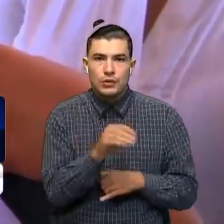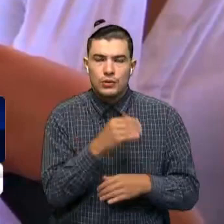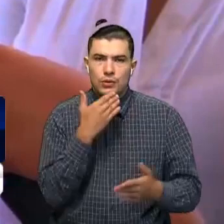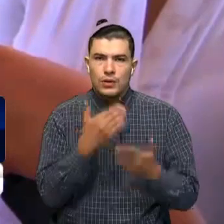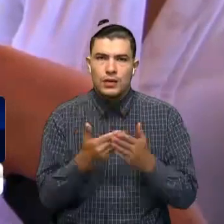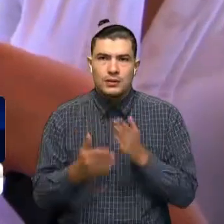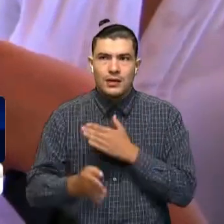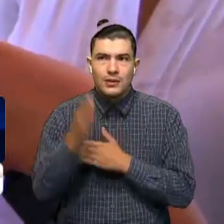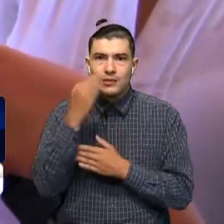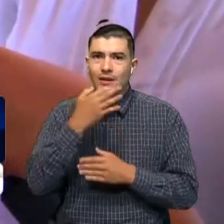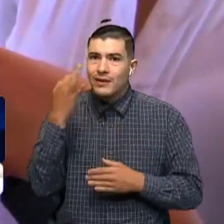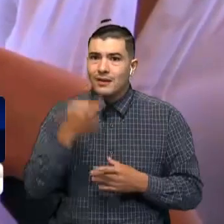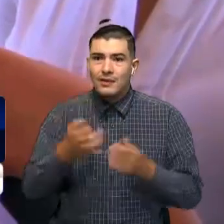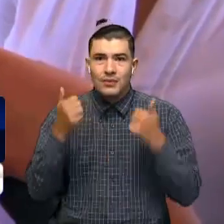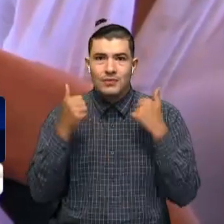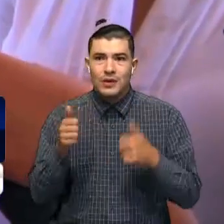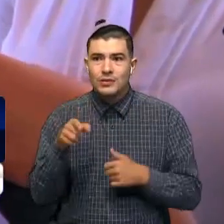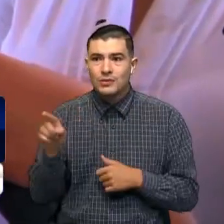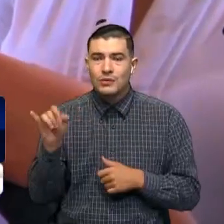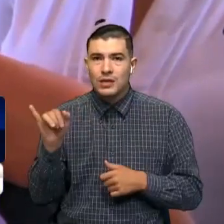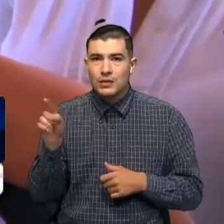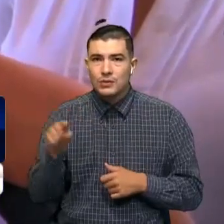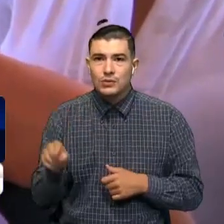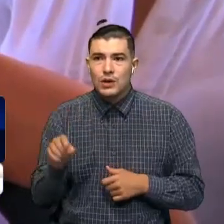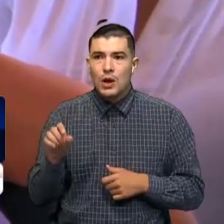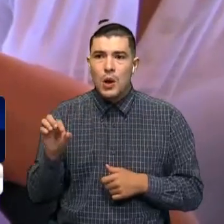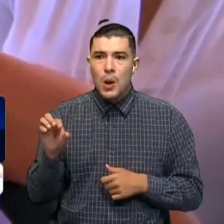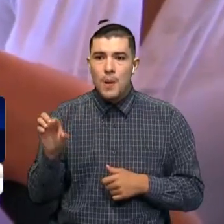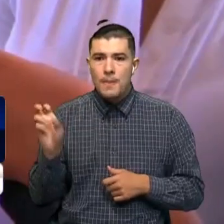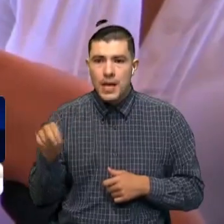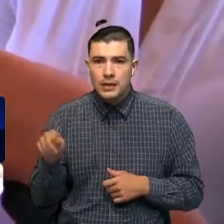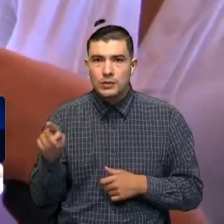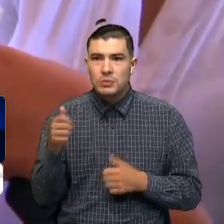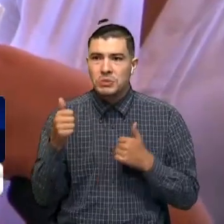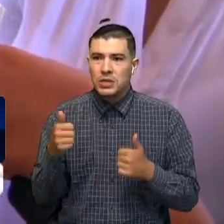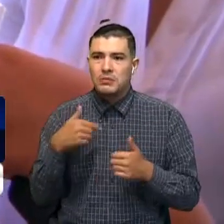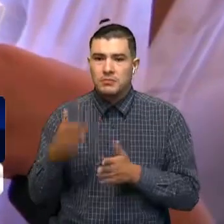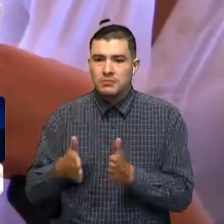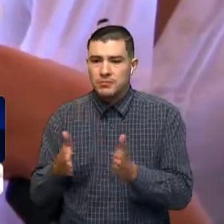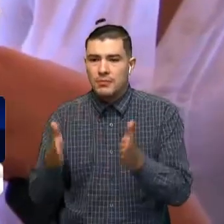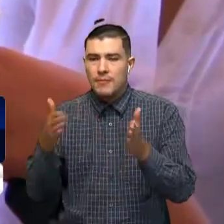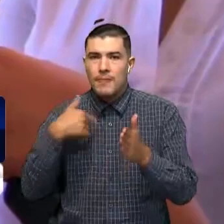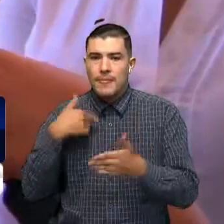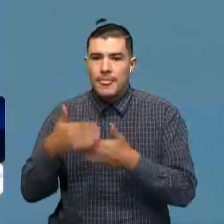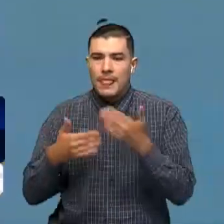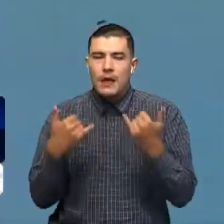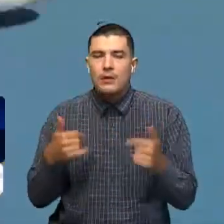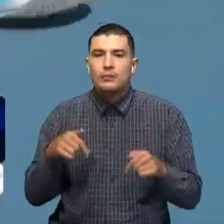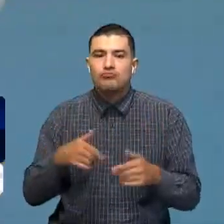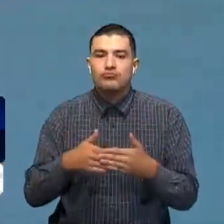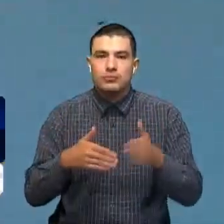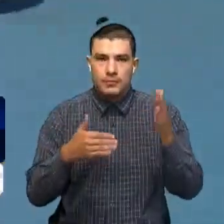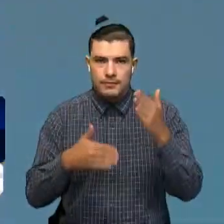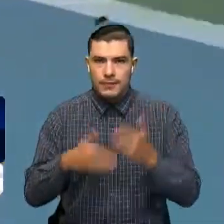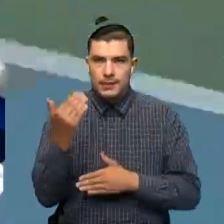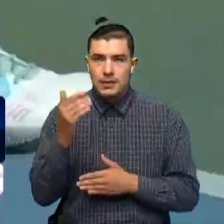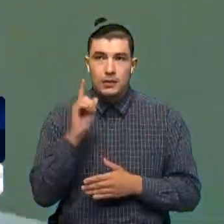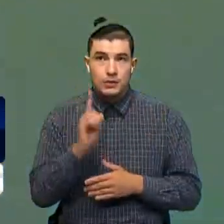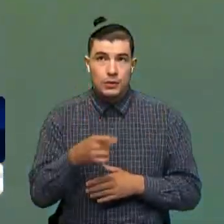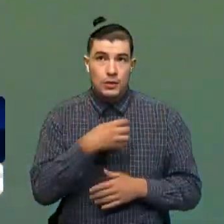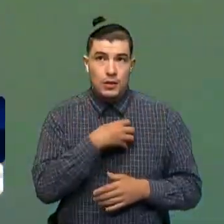medio excelente las semillas open o sea vamos por muy buen camino pero este certamen en esta competencia